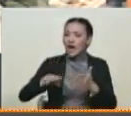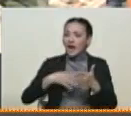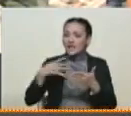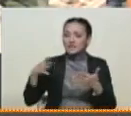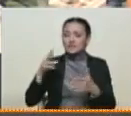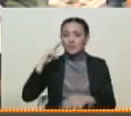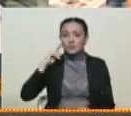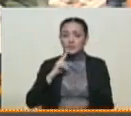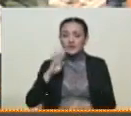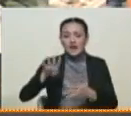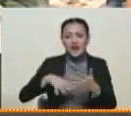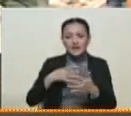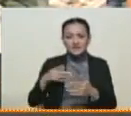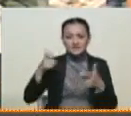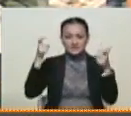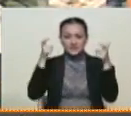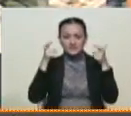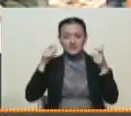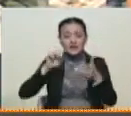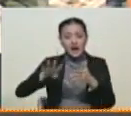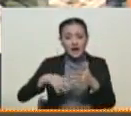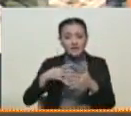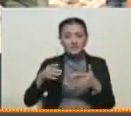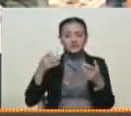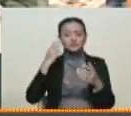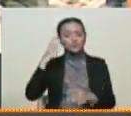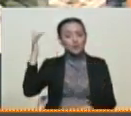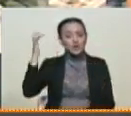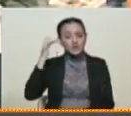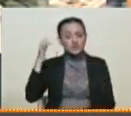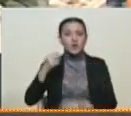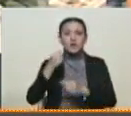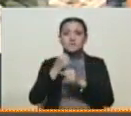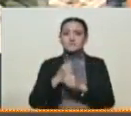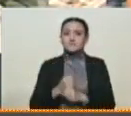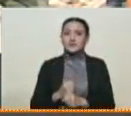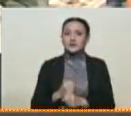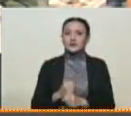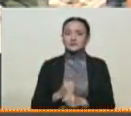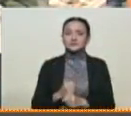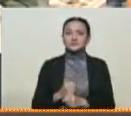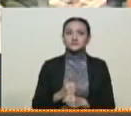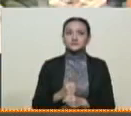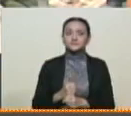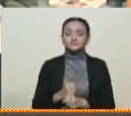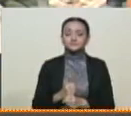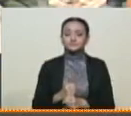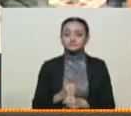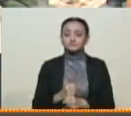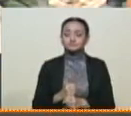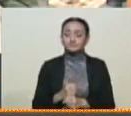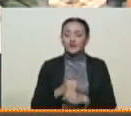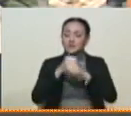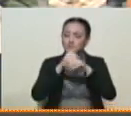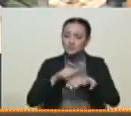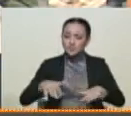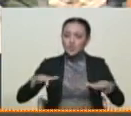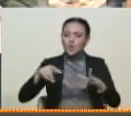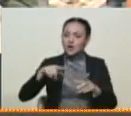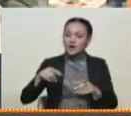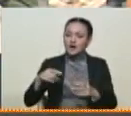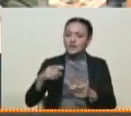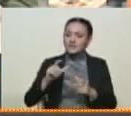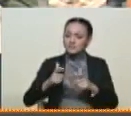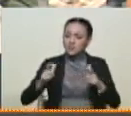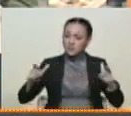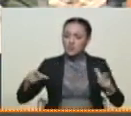agenda chavista, que es la agenda de los sueños, que es la agenda de la esperanza. La hago como mía y aspiro no solamente que espacios como estos se